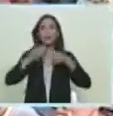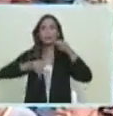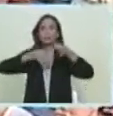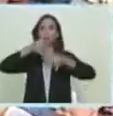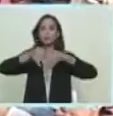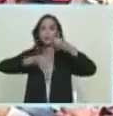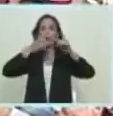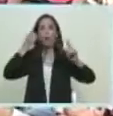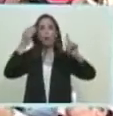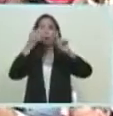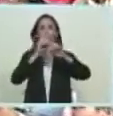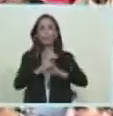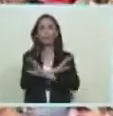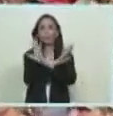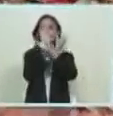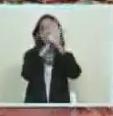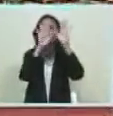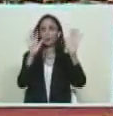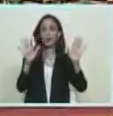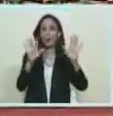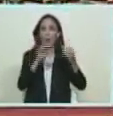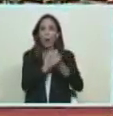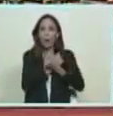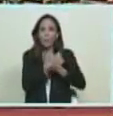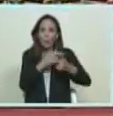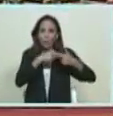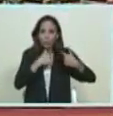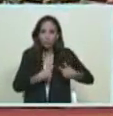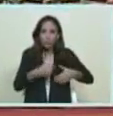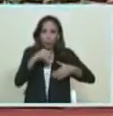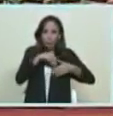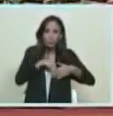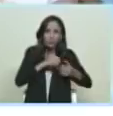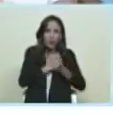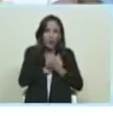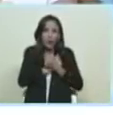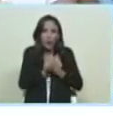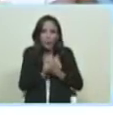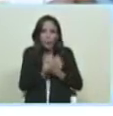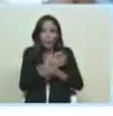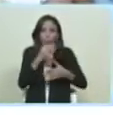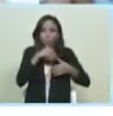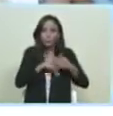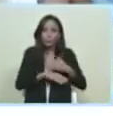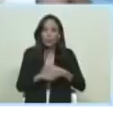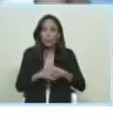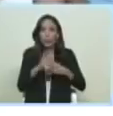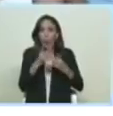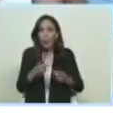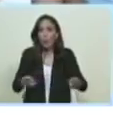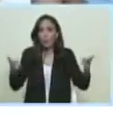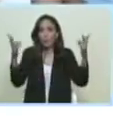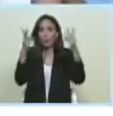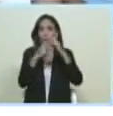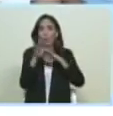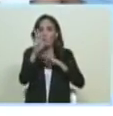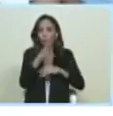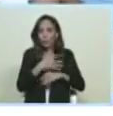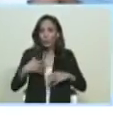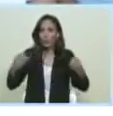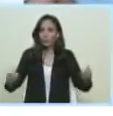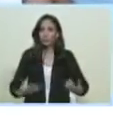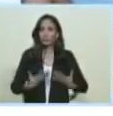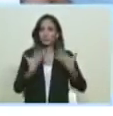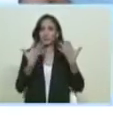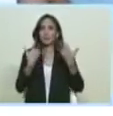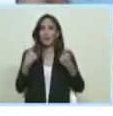con un corazón lleno de amor y llenos de optimismo por el futuro de Venezuela, de alegría,